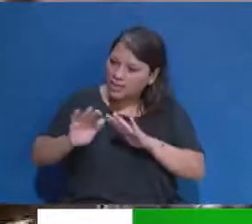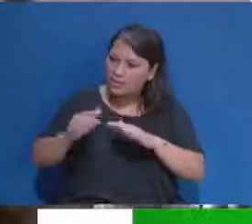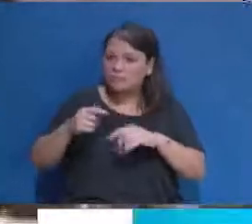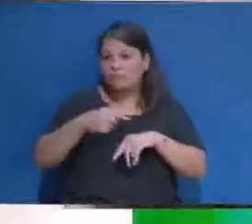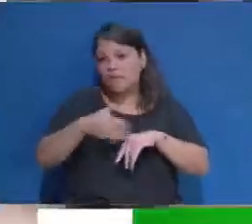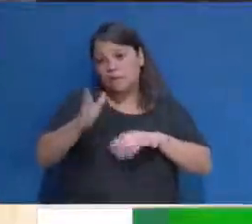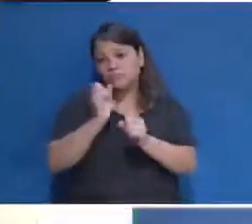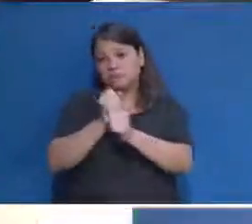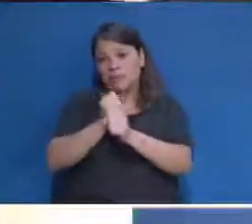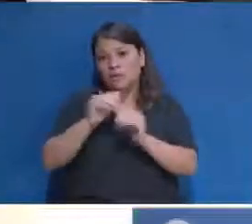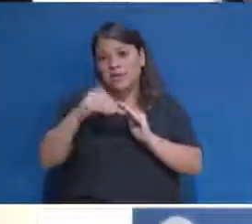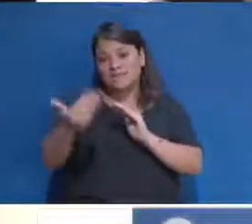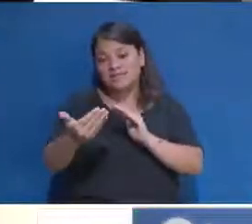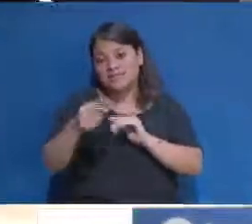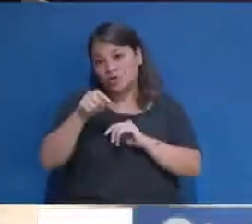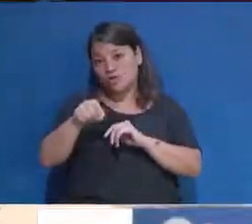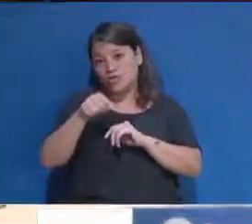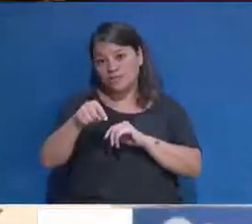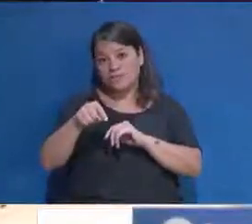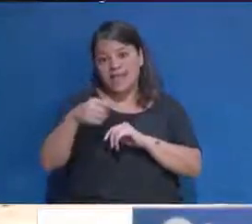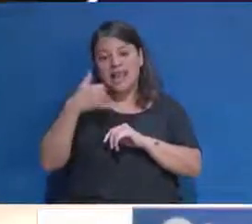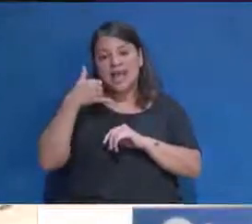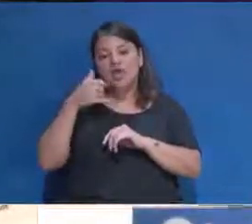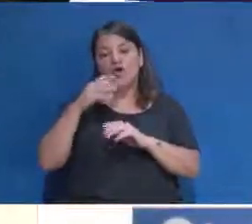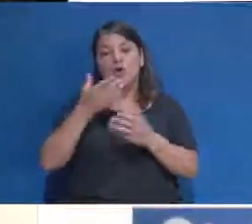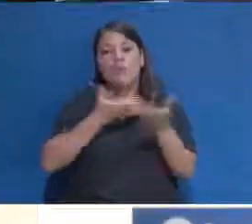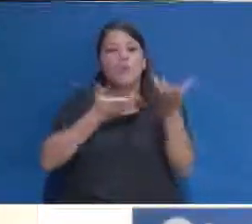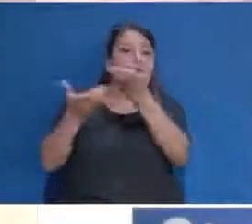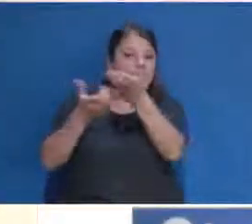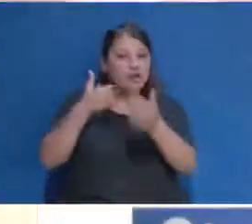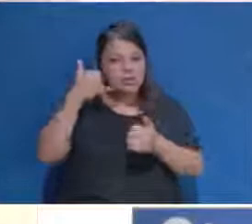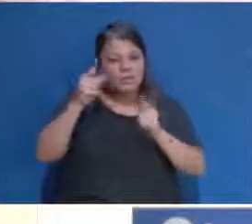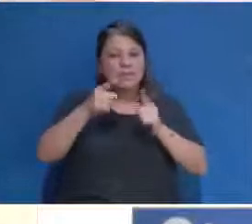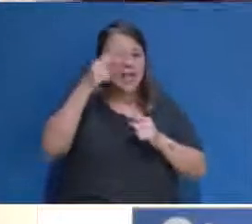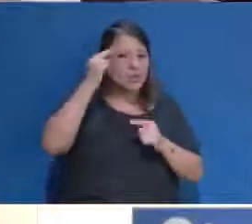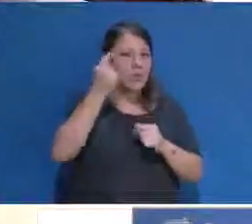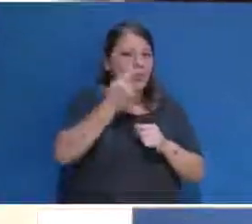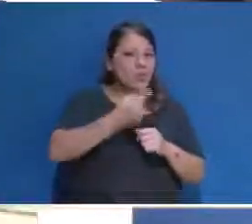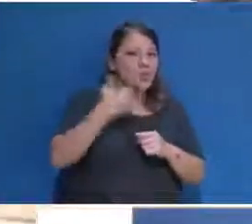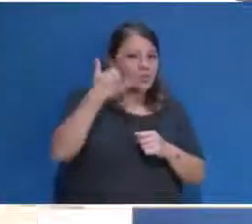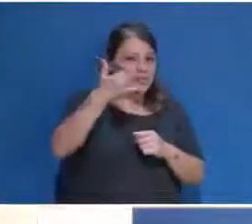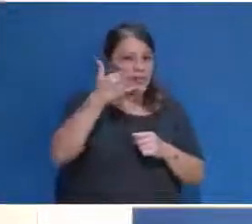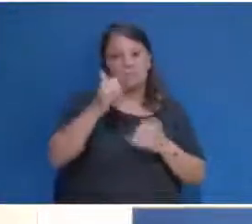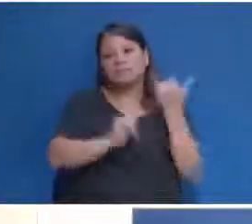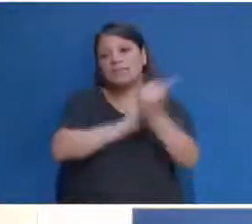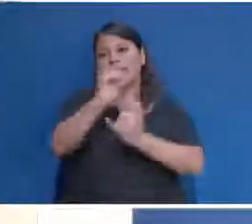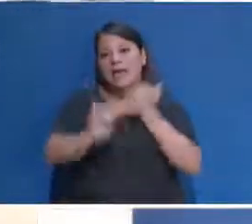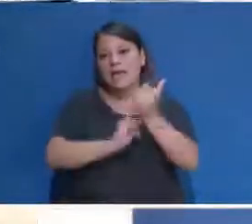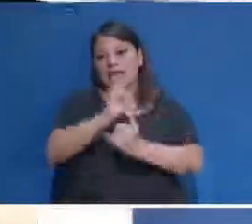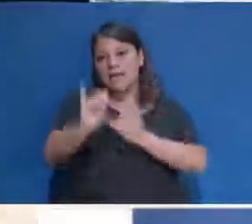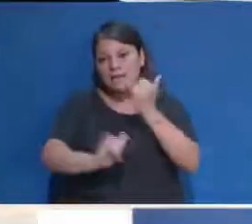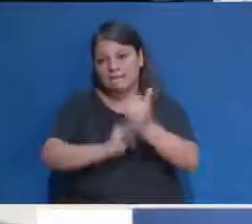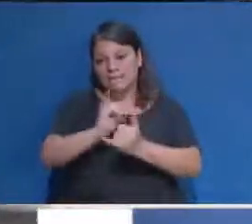porque este vecino danny es el que bueno llamó a los bomberos al 911 y que sin duda les está dando las explicaciones pertinentes